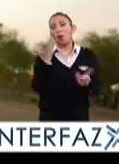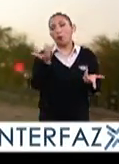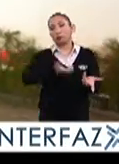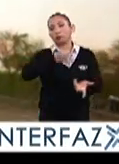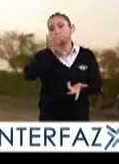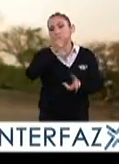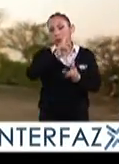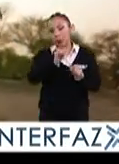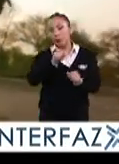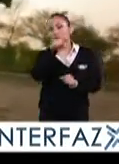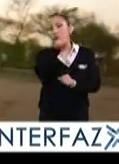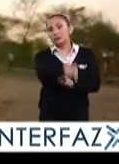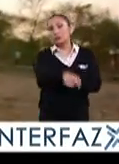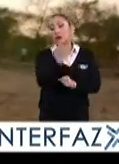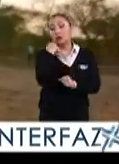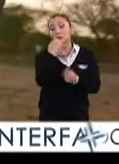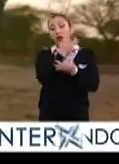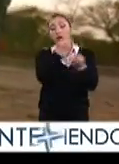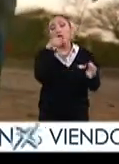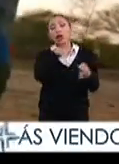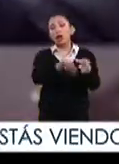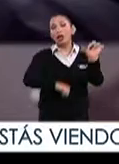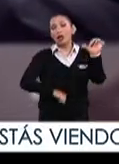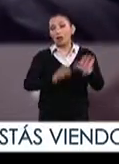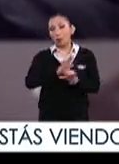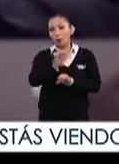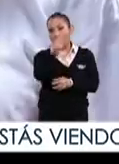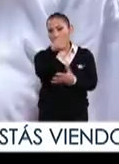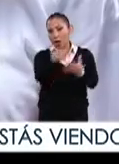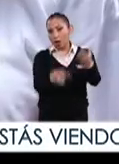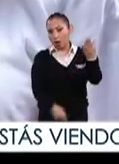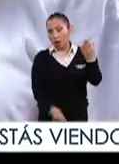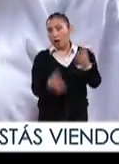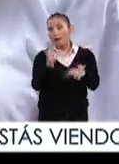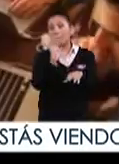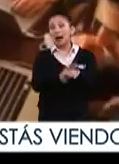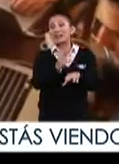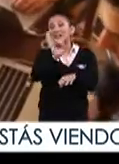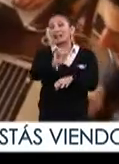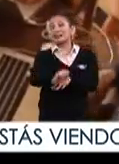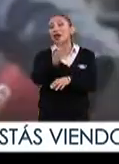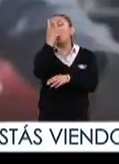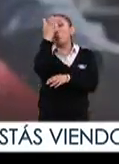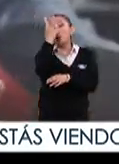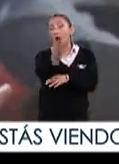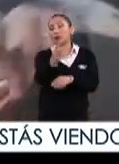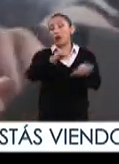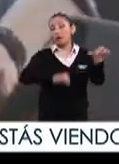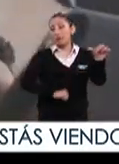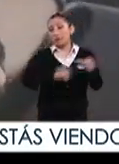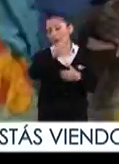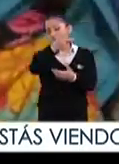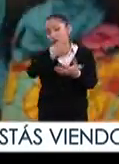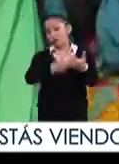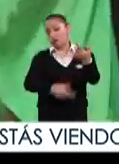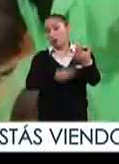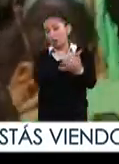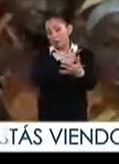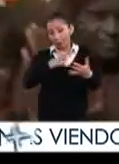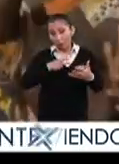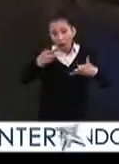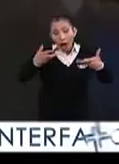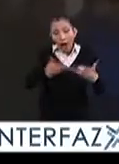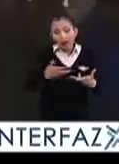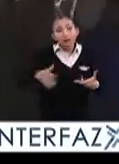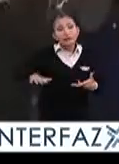esa declaración también tiene un plan de acción. Y son más de 64 acciones que deberíamos